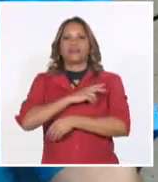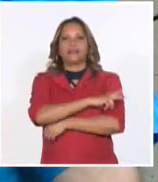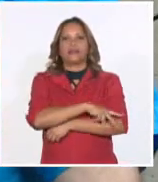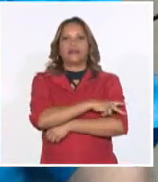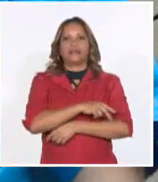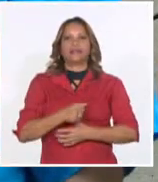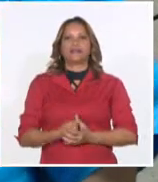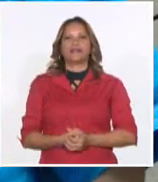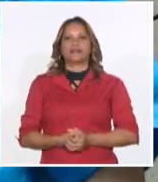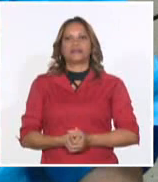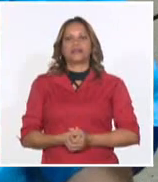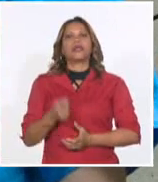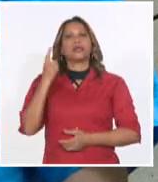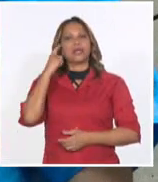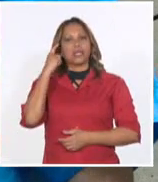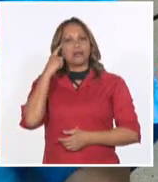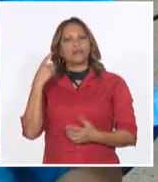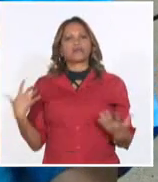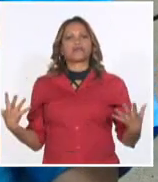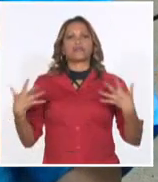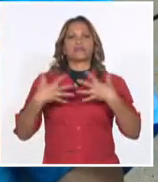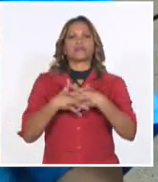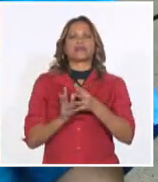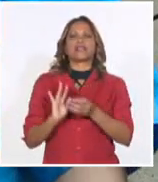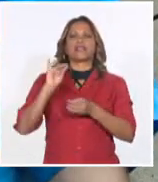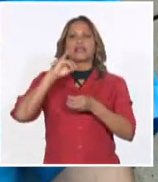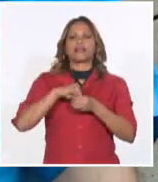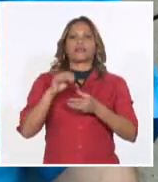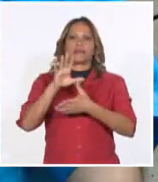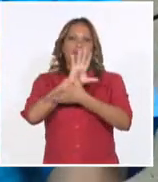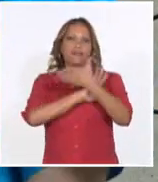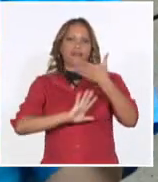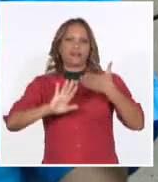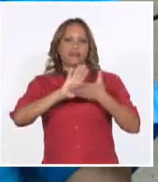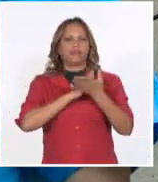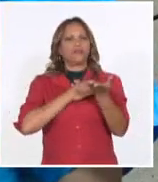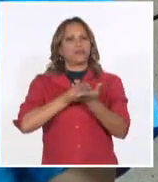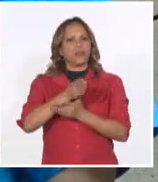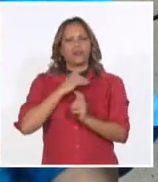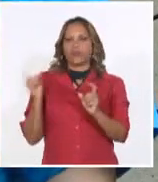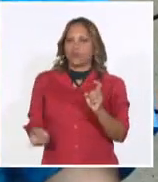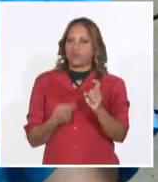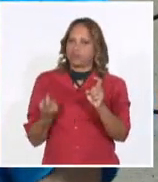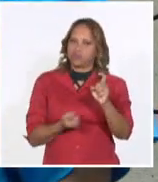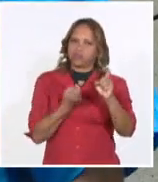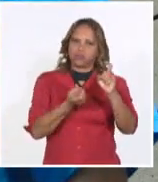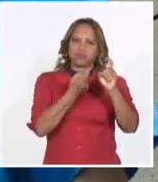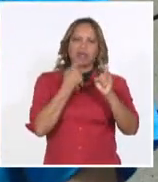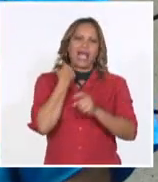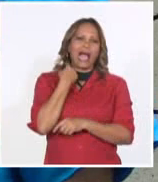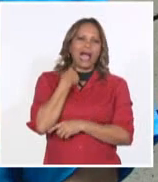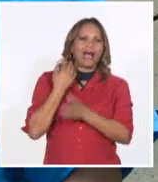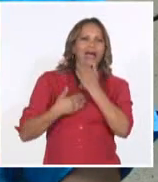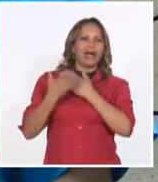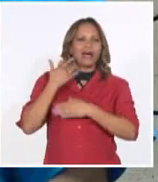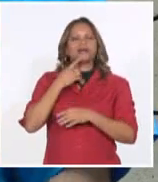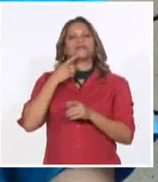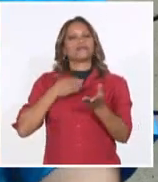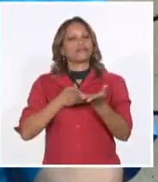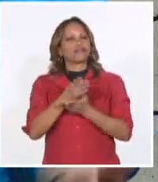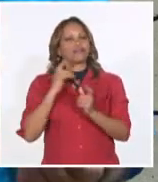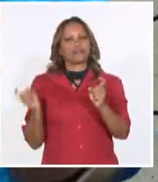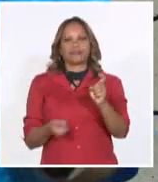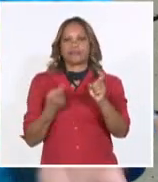en la integración de América Latina y para eso luchamos también, para eso hemos luchado durante mucho tiempo.